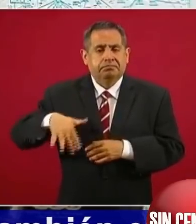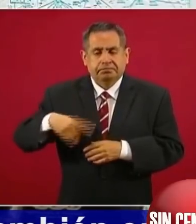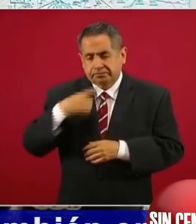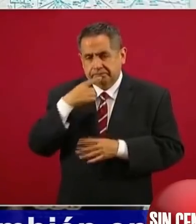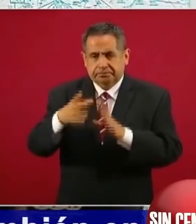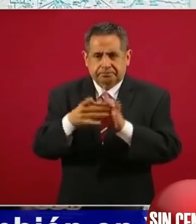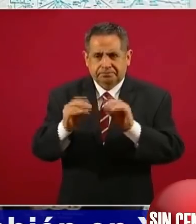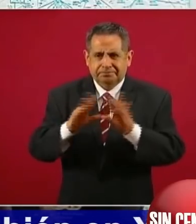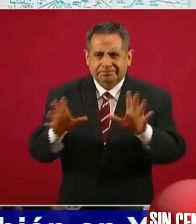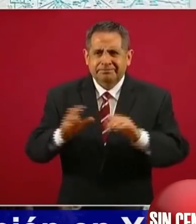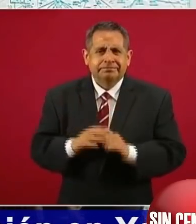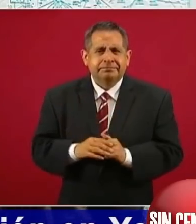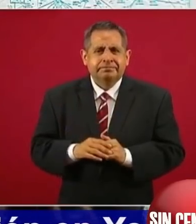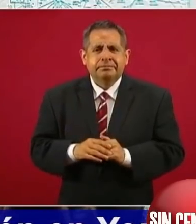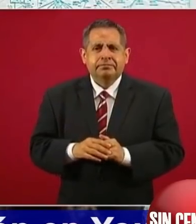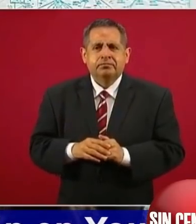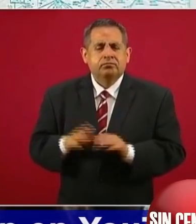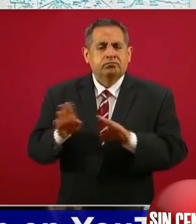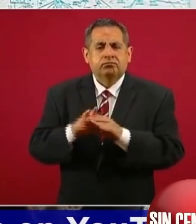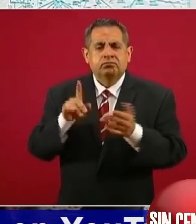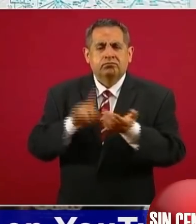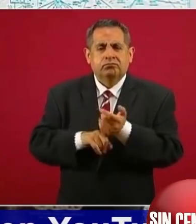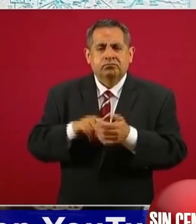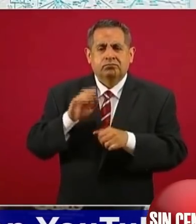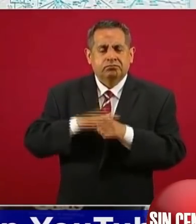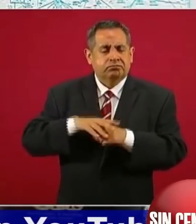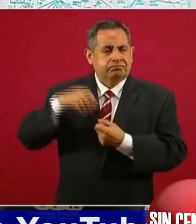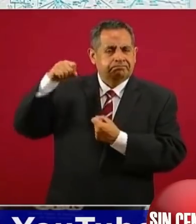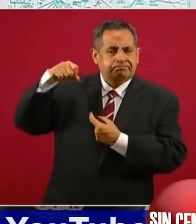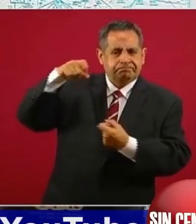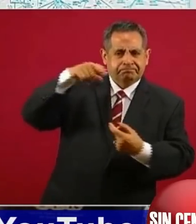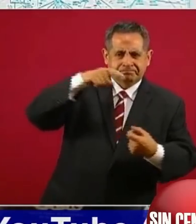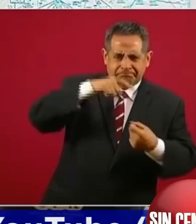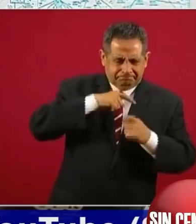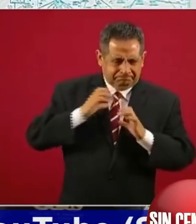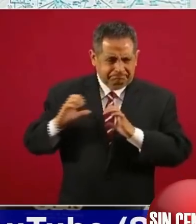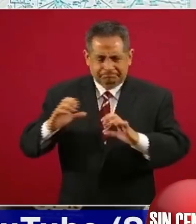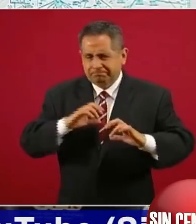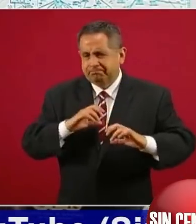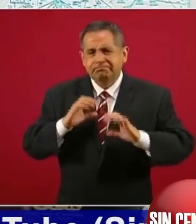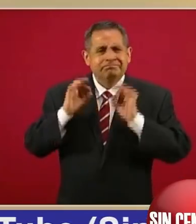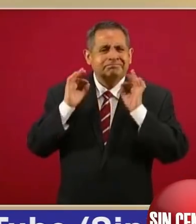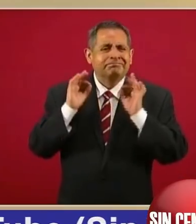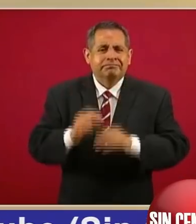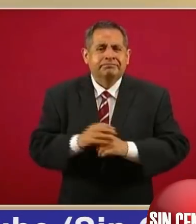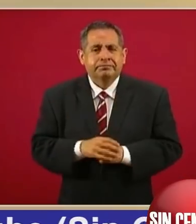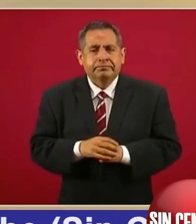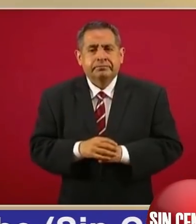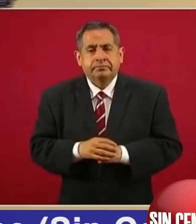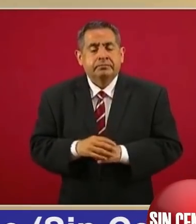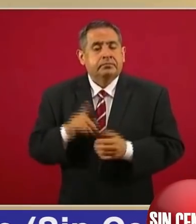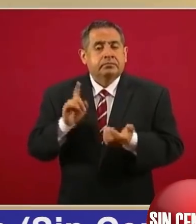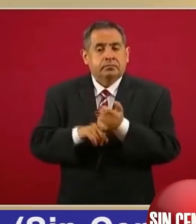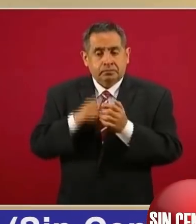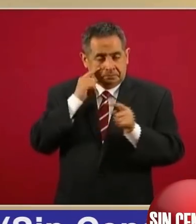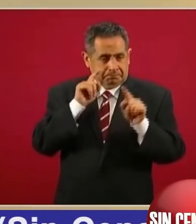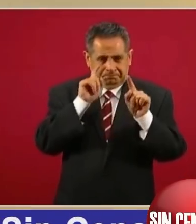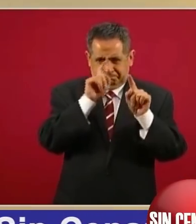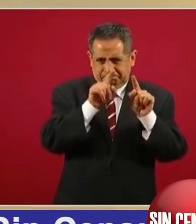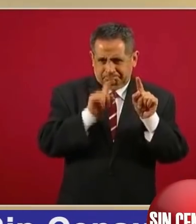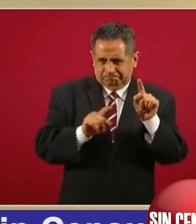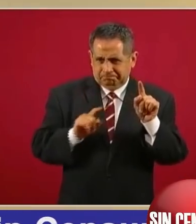ustedes, es una navegación basada en satélites, ¿no? Hay una implementación de los puntos